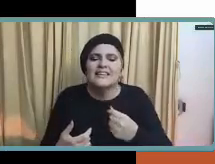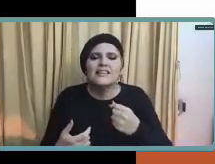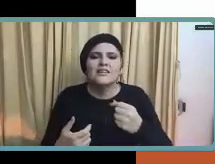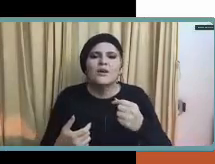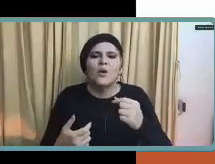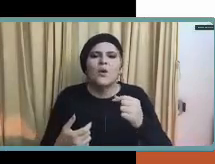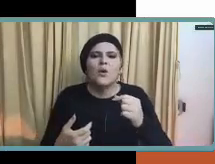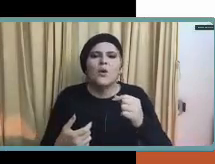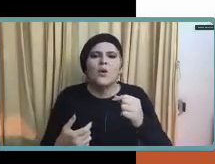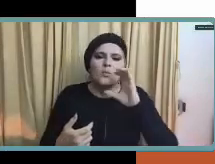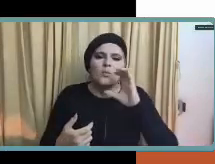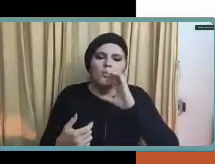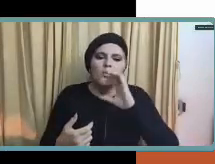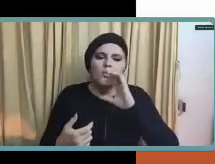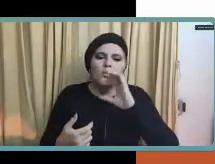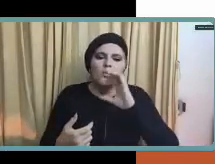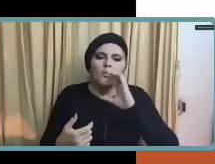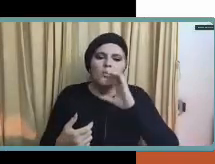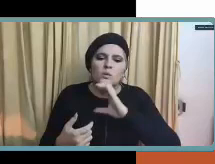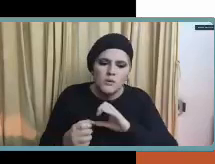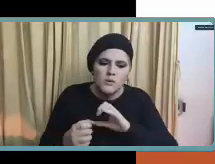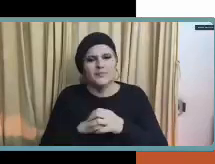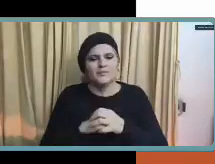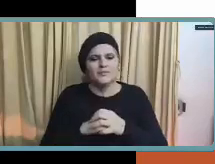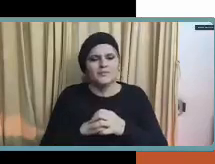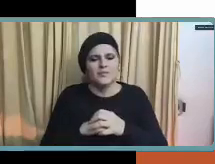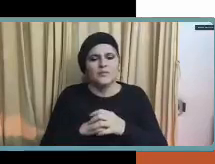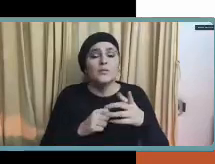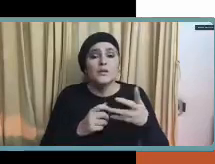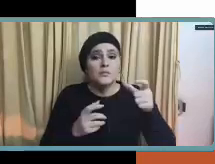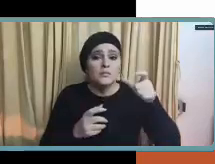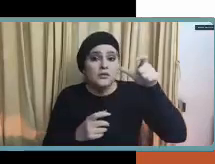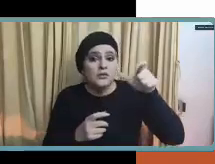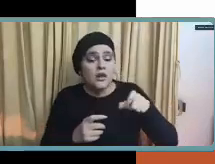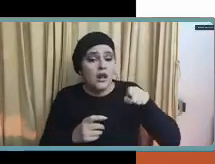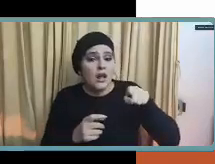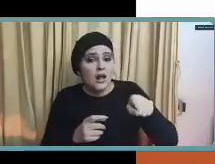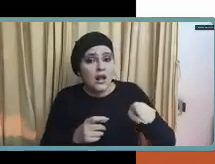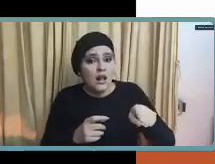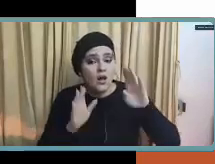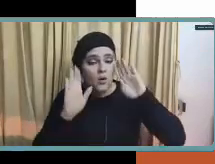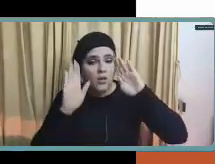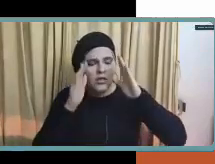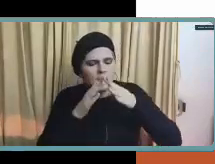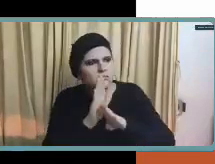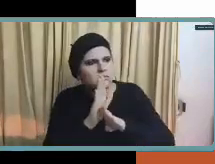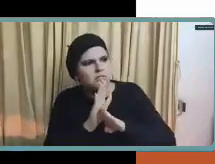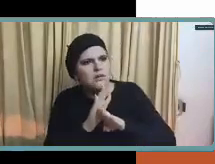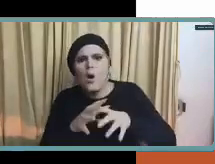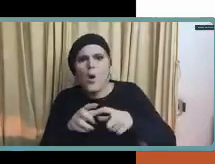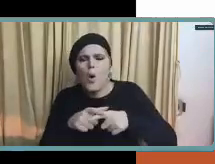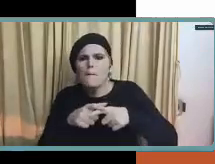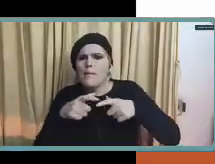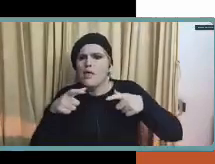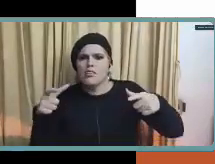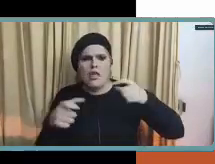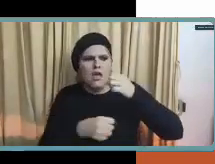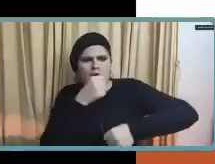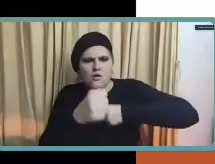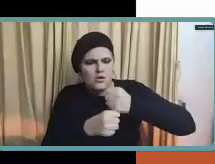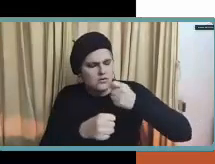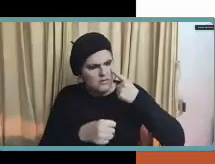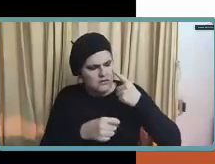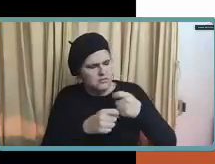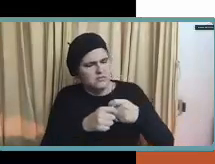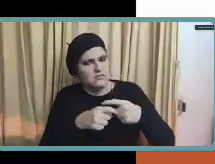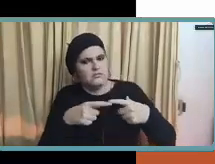Porque la condición del espectro del autismo ha ido aumentando en forma significativa en los últimos años. La